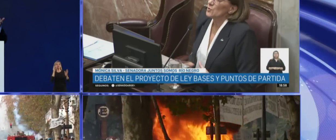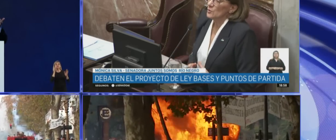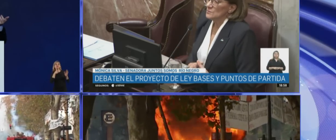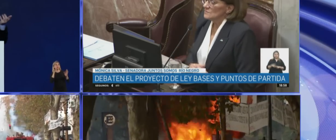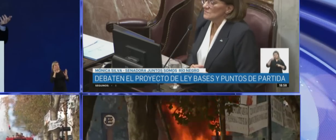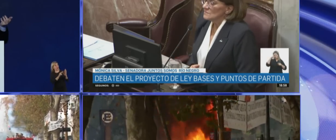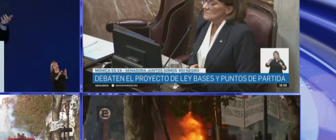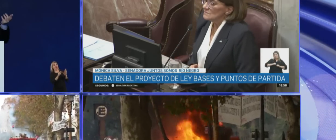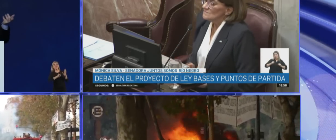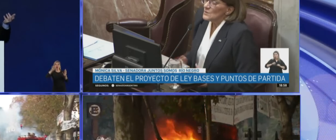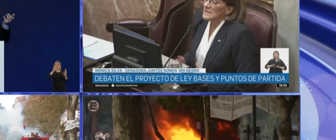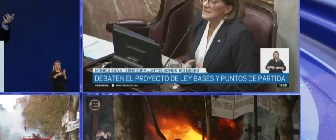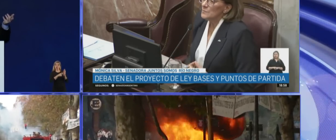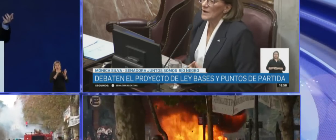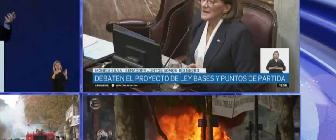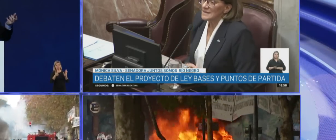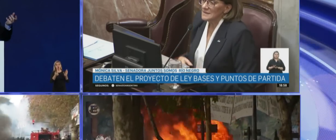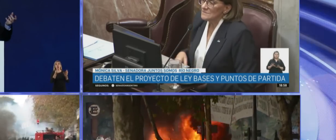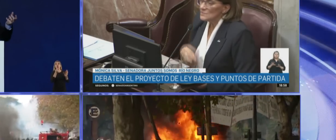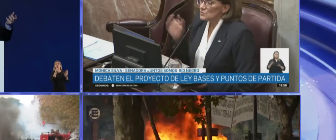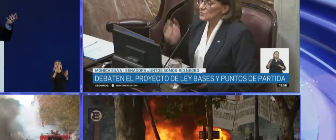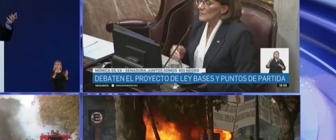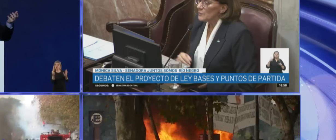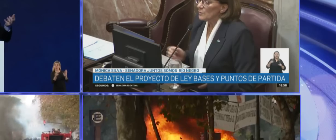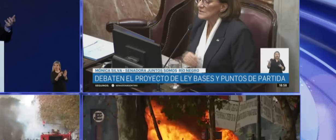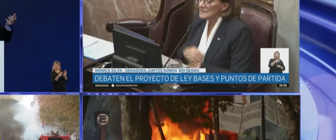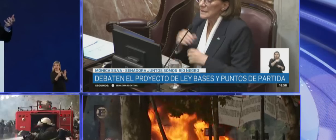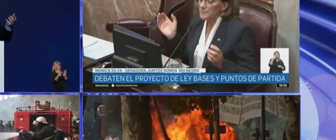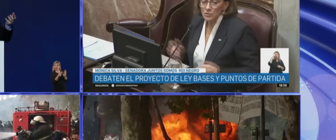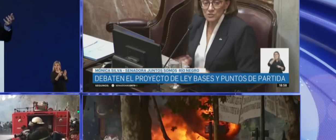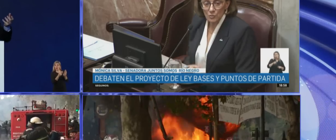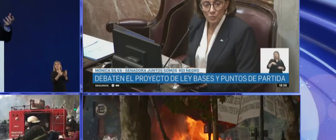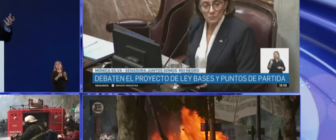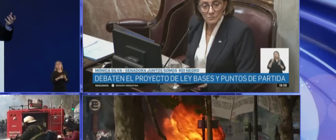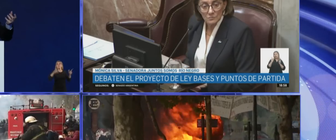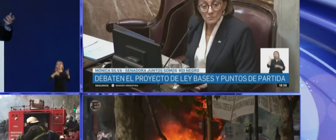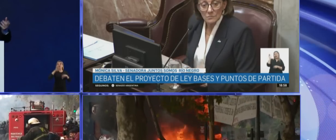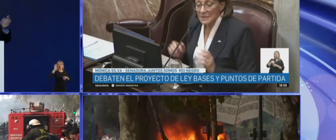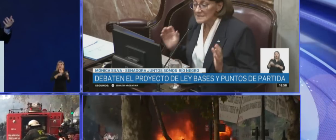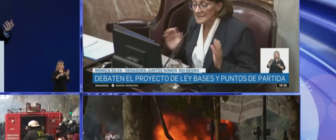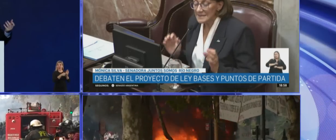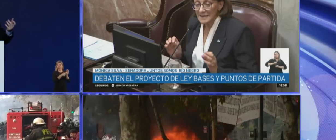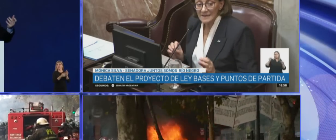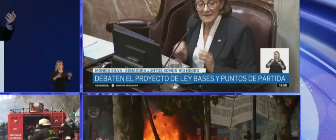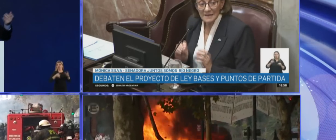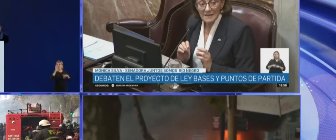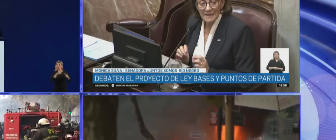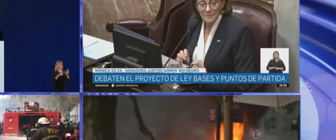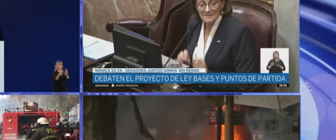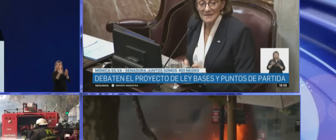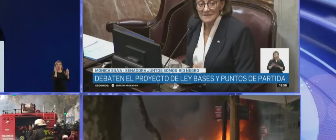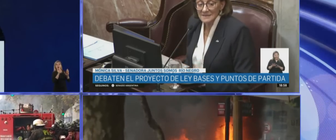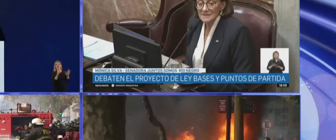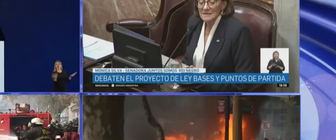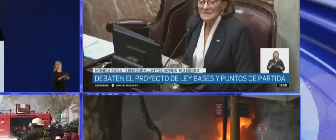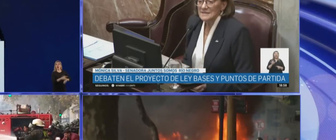inflación, no les gusta mirar los mayoristas porque prueba que se equivocaron y que las cosas